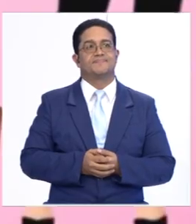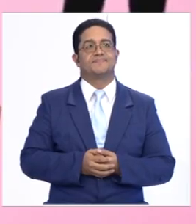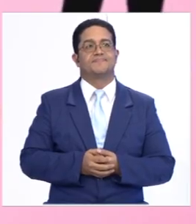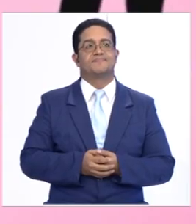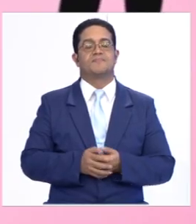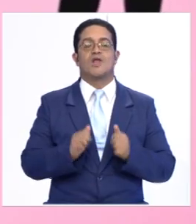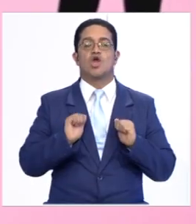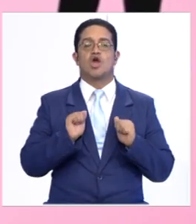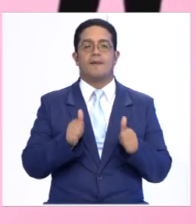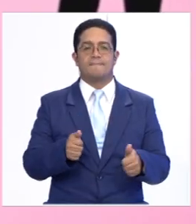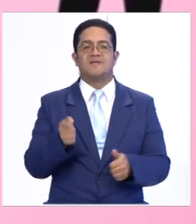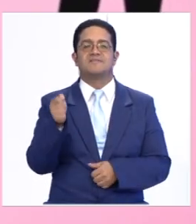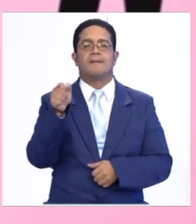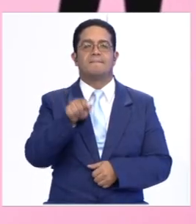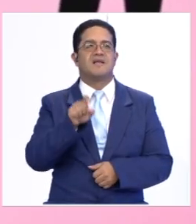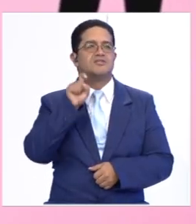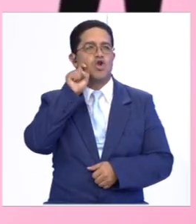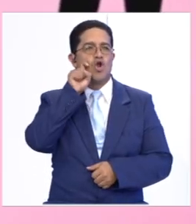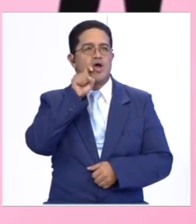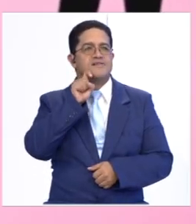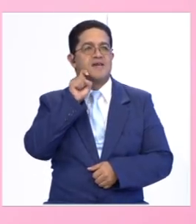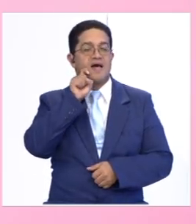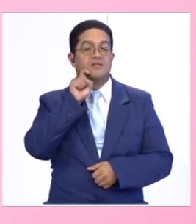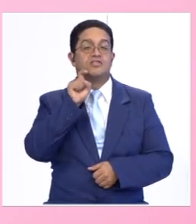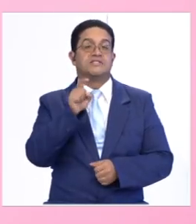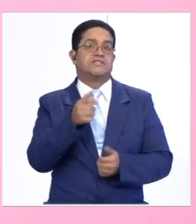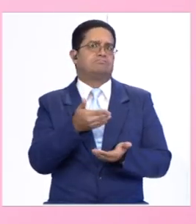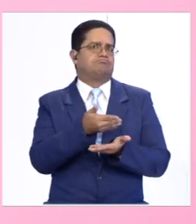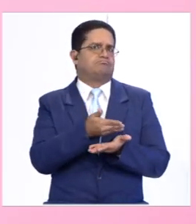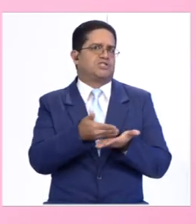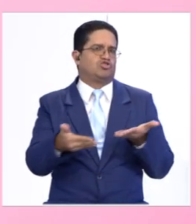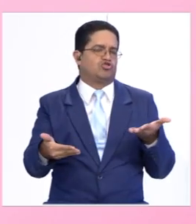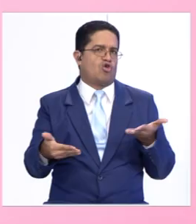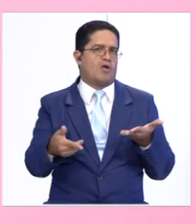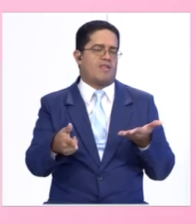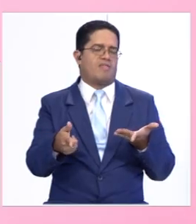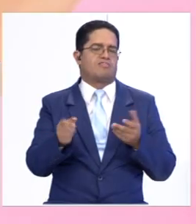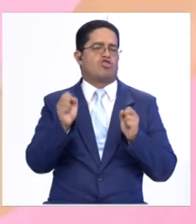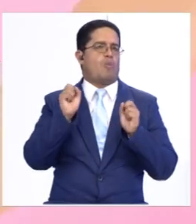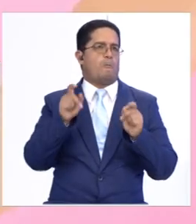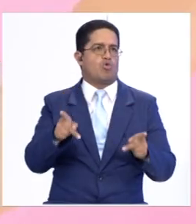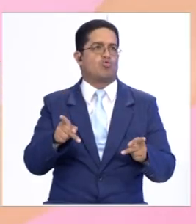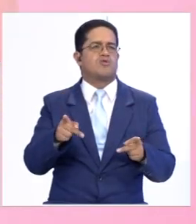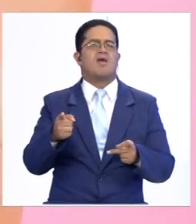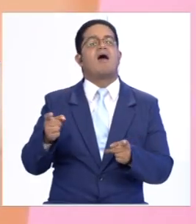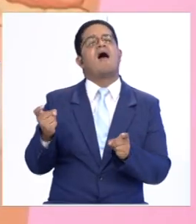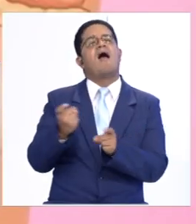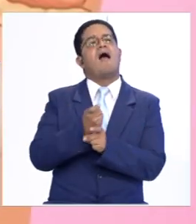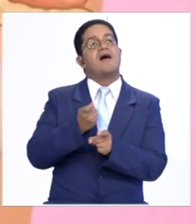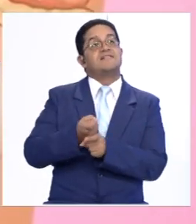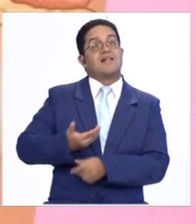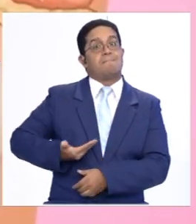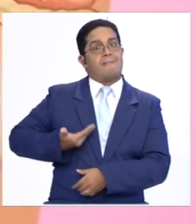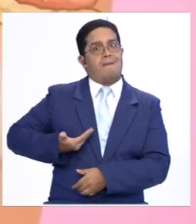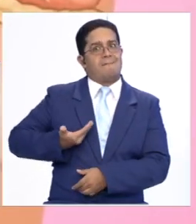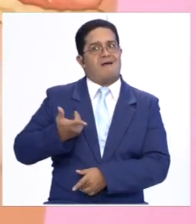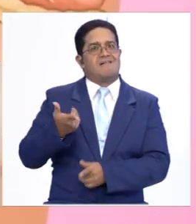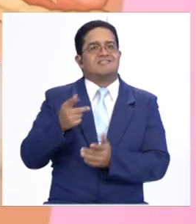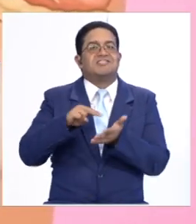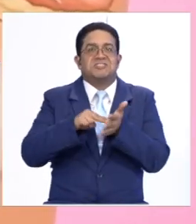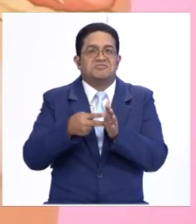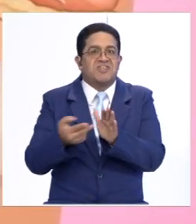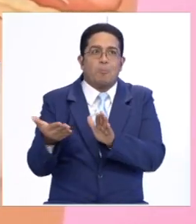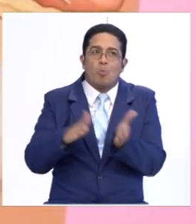Comienza el mes rosa y con él millones de posibilidades de curación. El cáncer de mama ya no es sinónimo de mortalidad